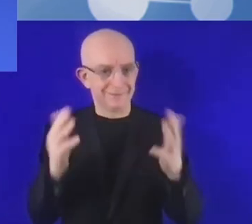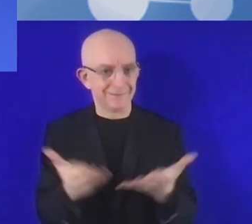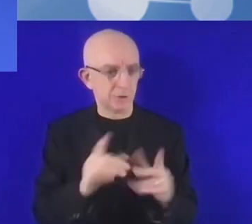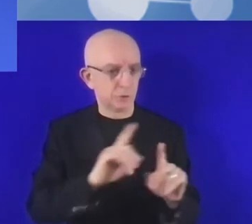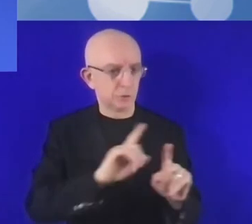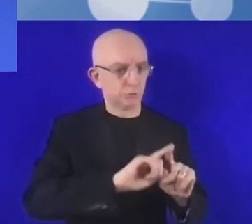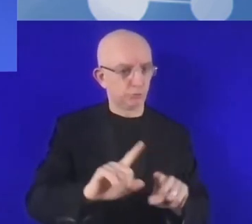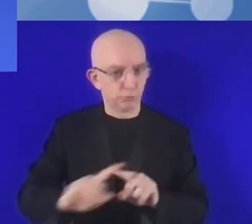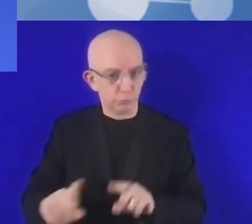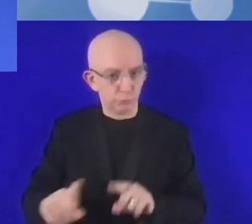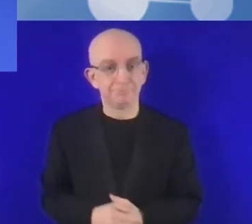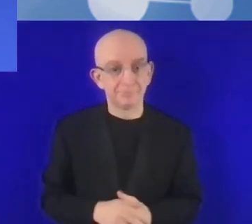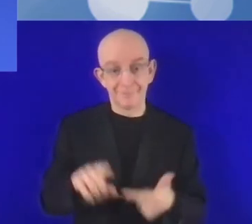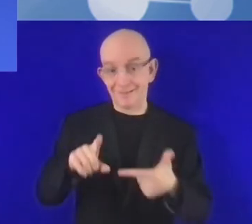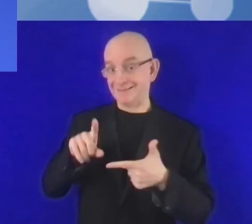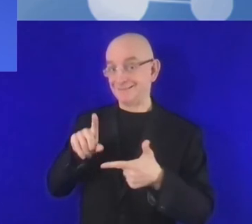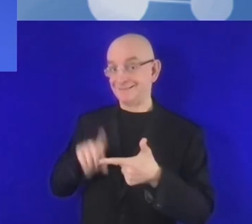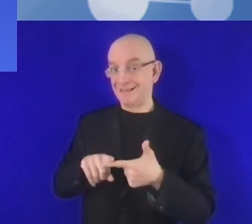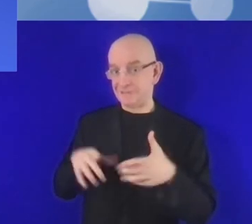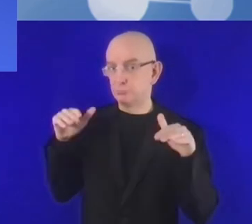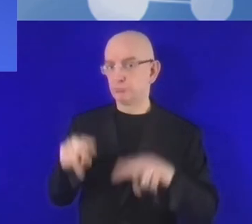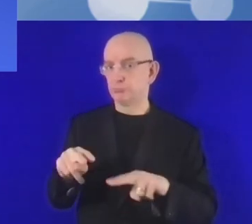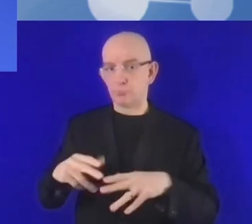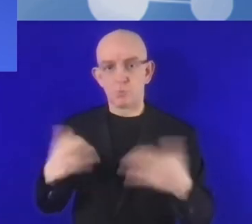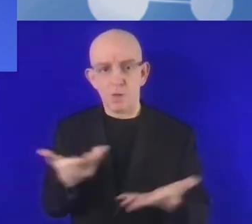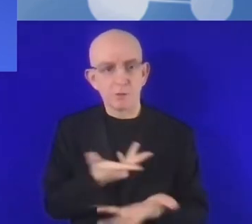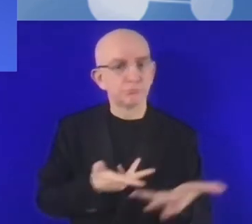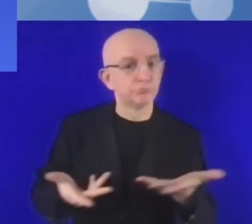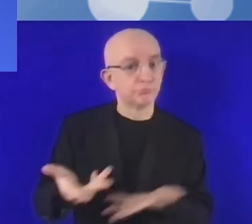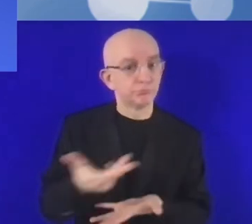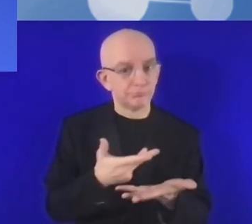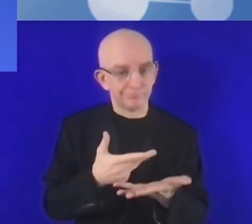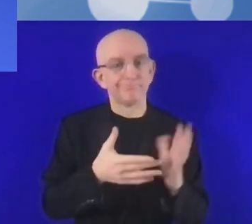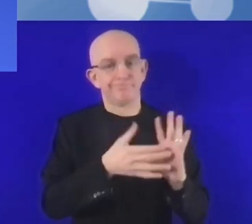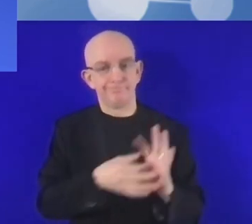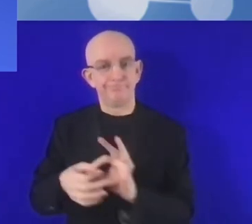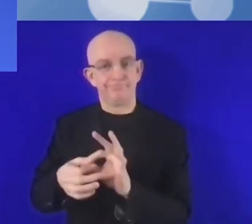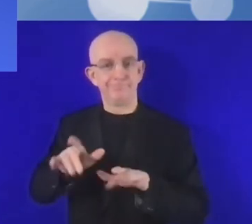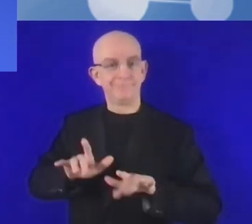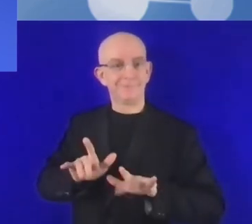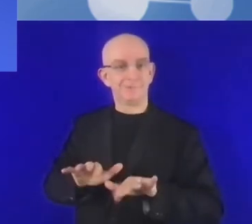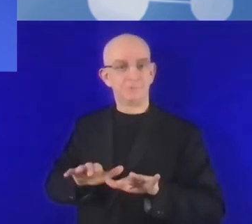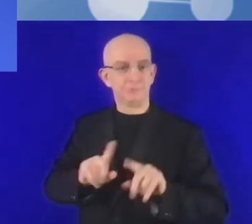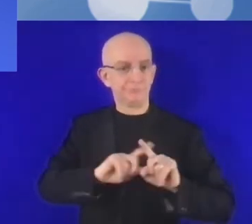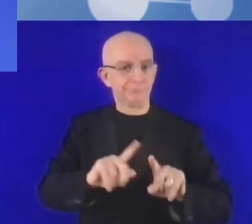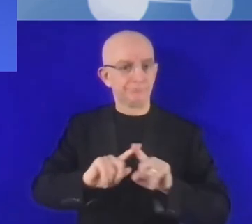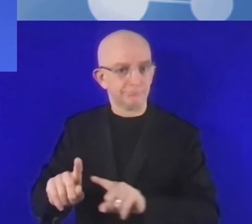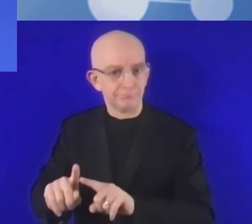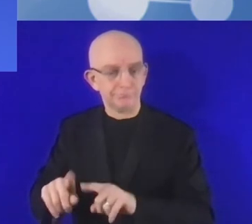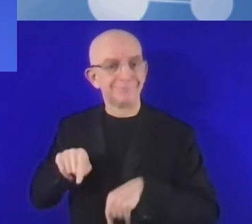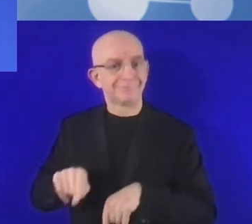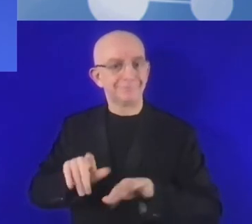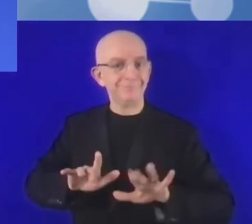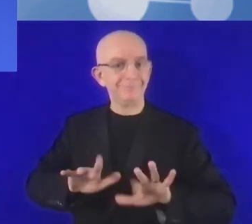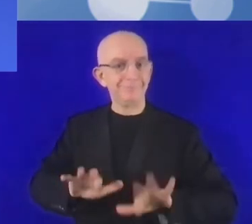pública, por el mundo de negocios. Comentamos los últimos dos años de la pandemia en que vimos la importancia